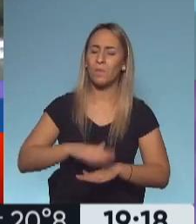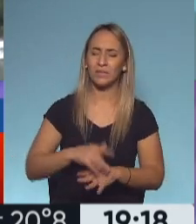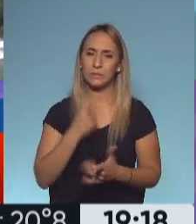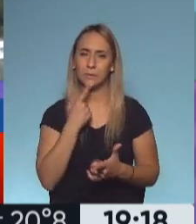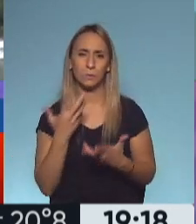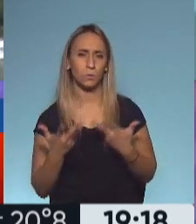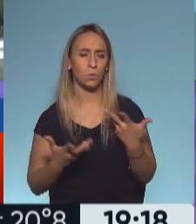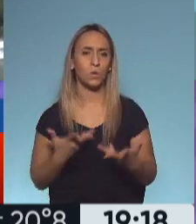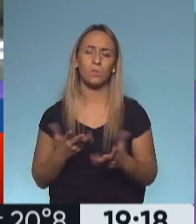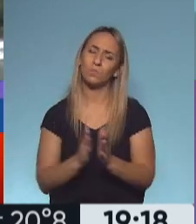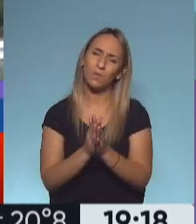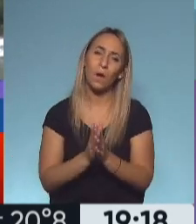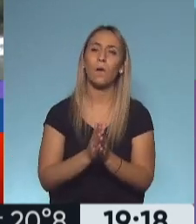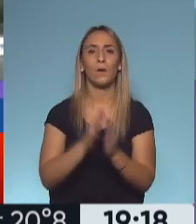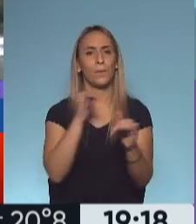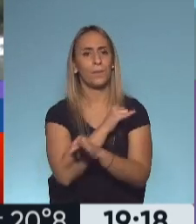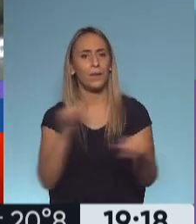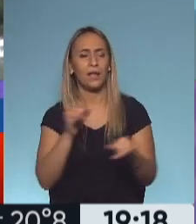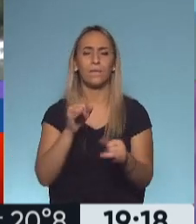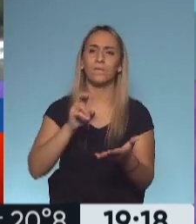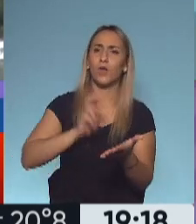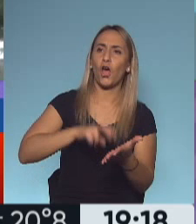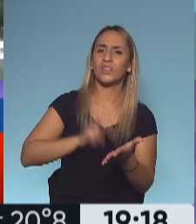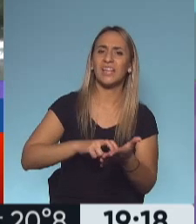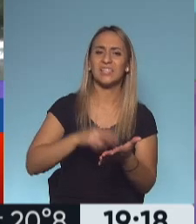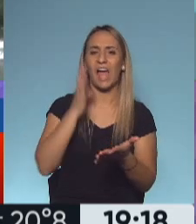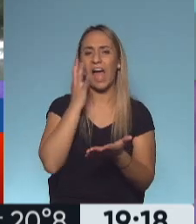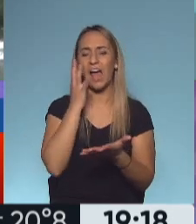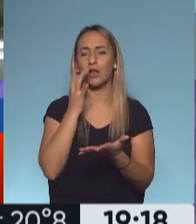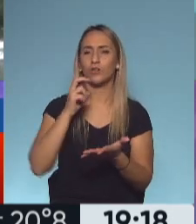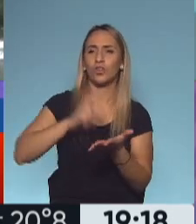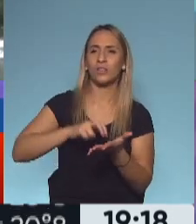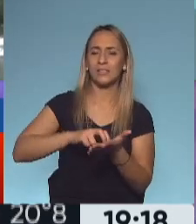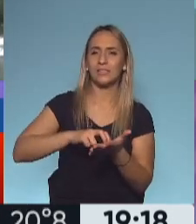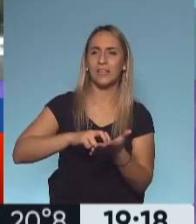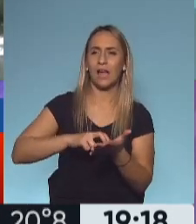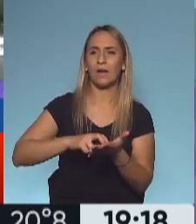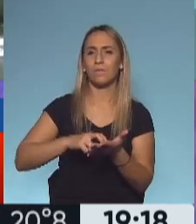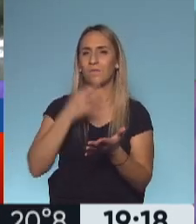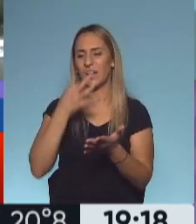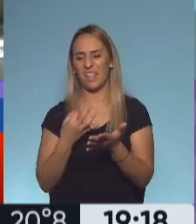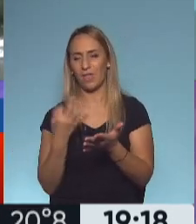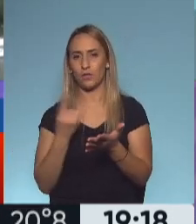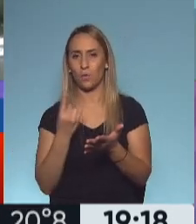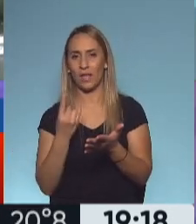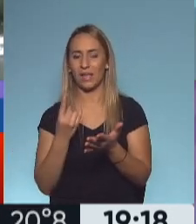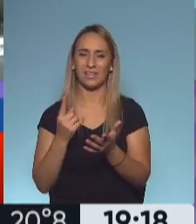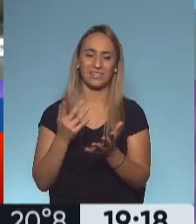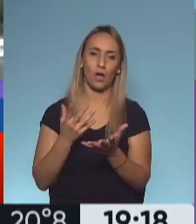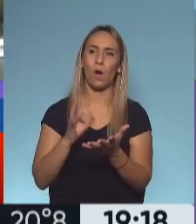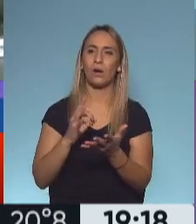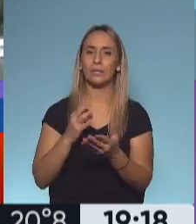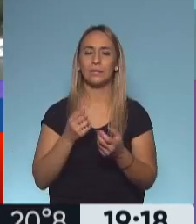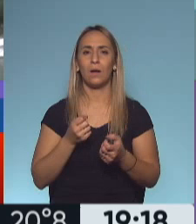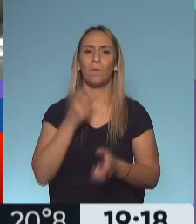incertidumbre, minimizar cualquier posibilidad de tener alguna noticia que no sea verdadera, generar incertidumbre. Por